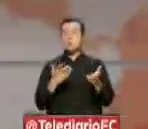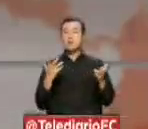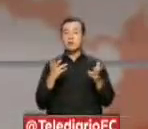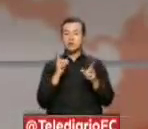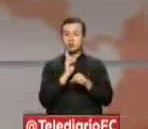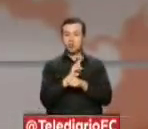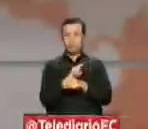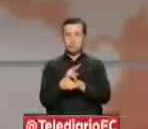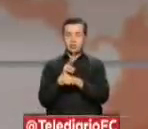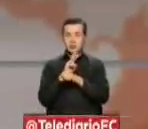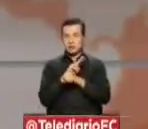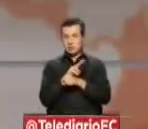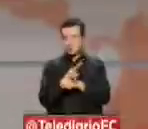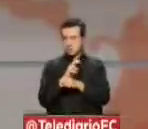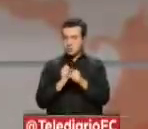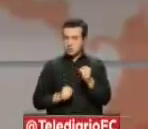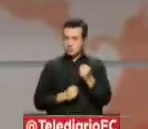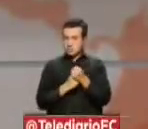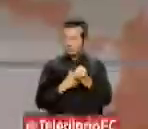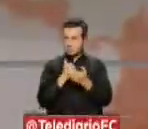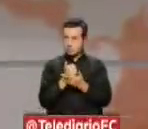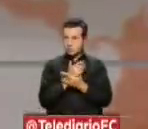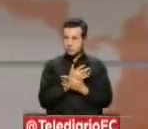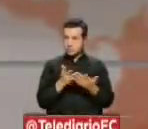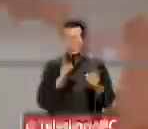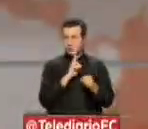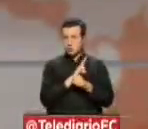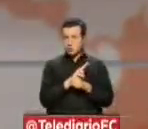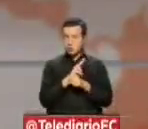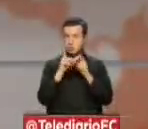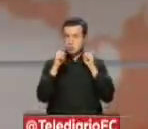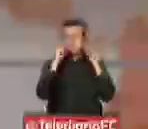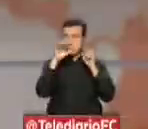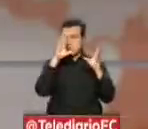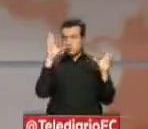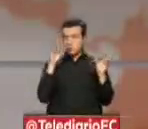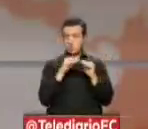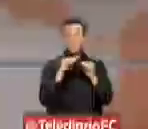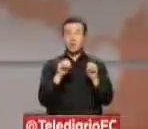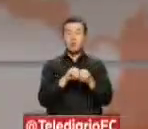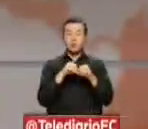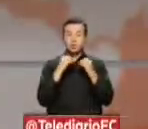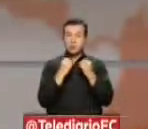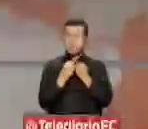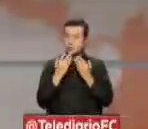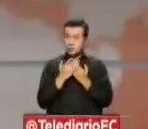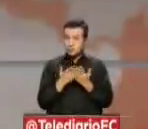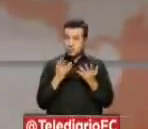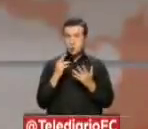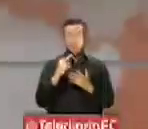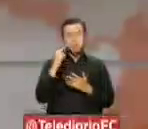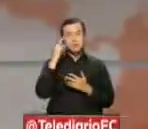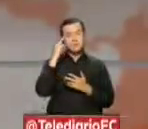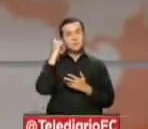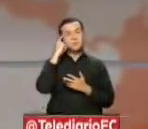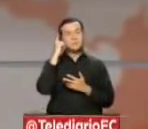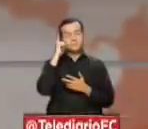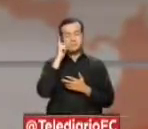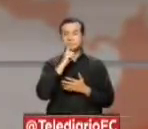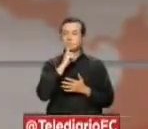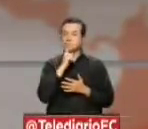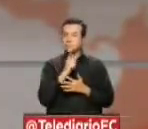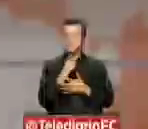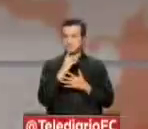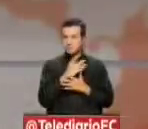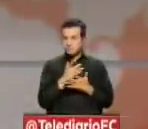la Superintendencia, a través del apoyo que se puede dar con la supervisión y el control, que las organizaciones entren en estas lógicas, que precisamente lo que usted